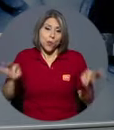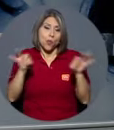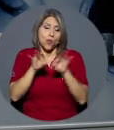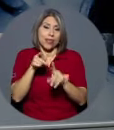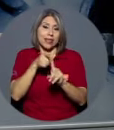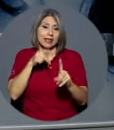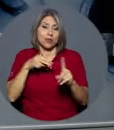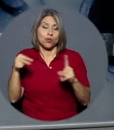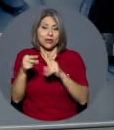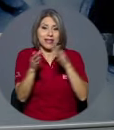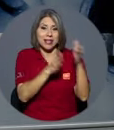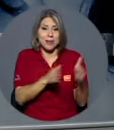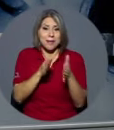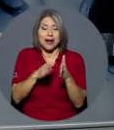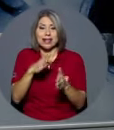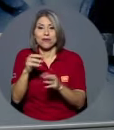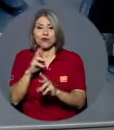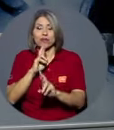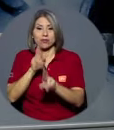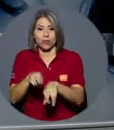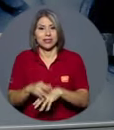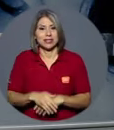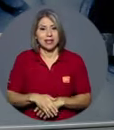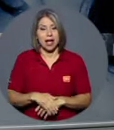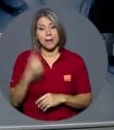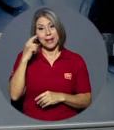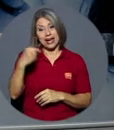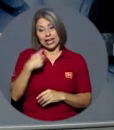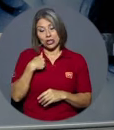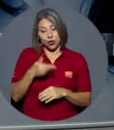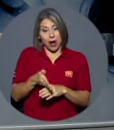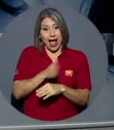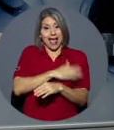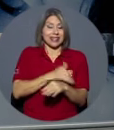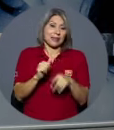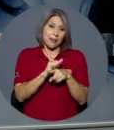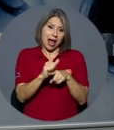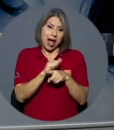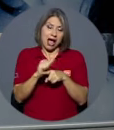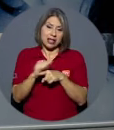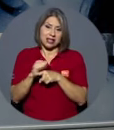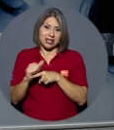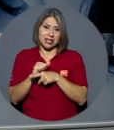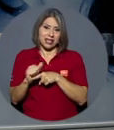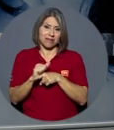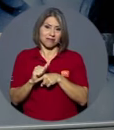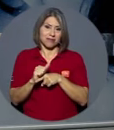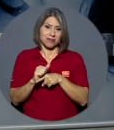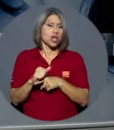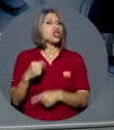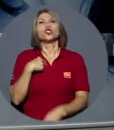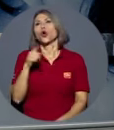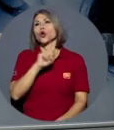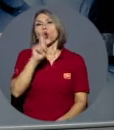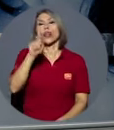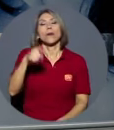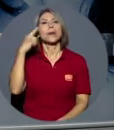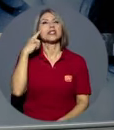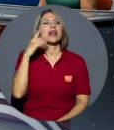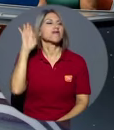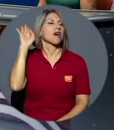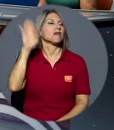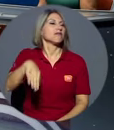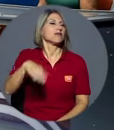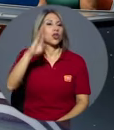punto de vista de preparativos y respuesta, que me permite a mí practicar y romper el concepto de que nunca va a ocurrir nada.